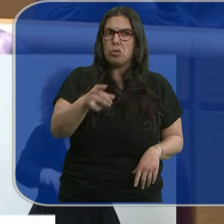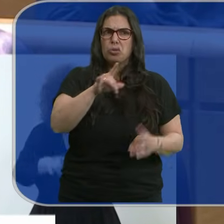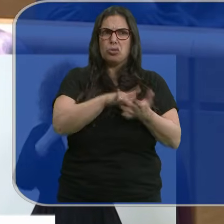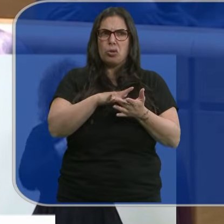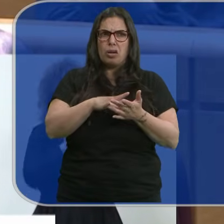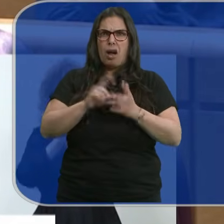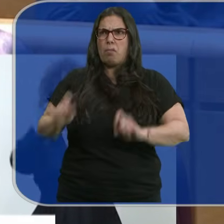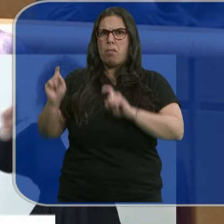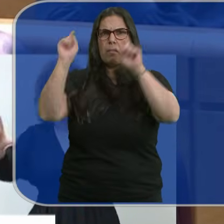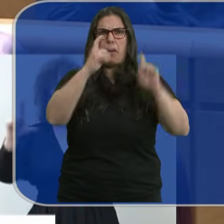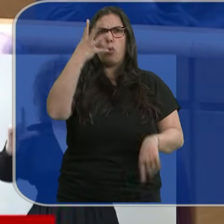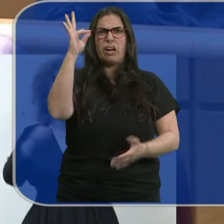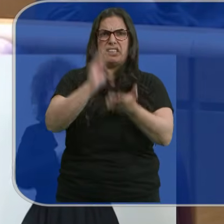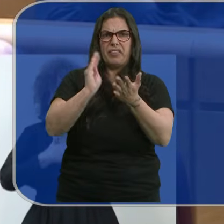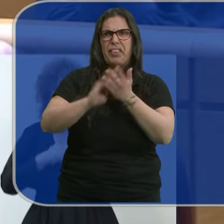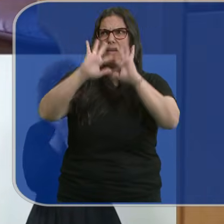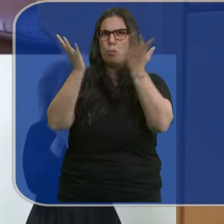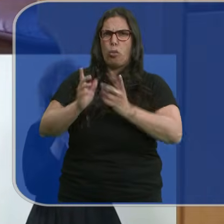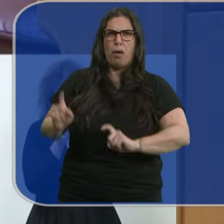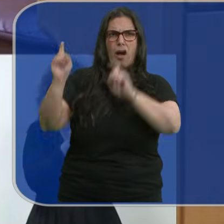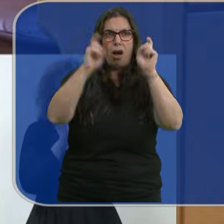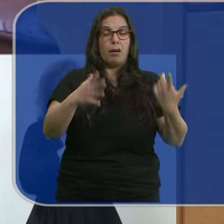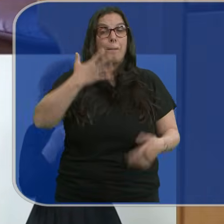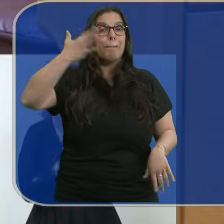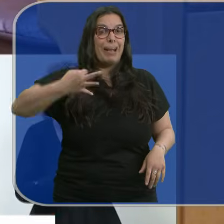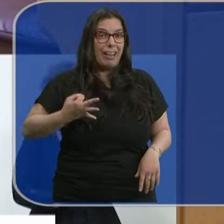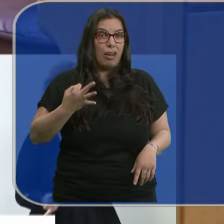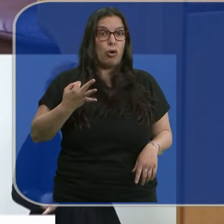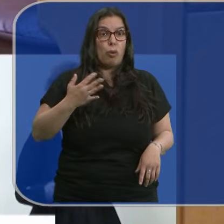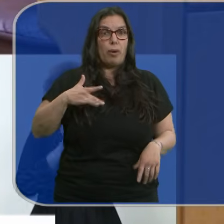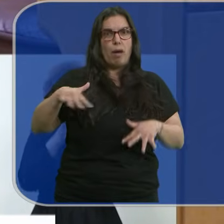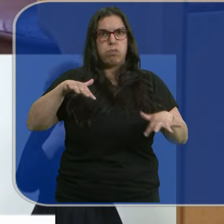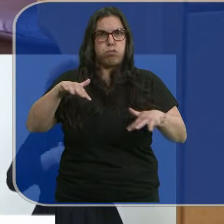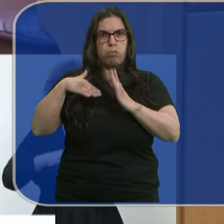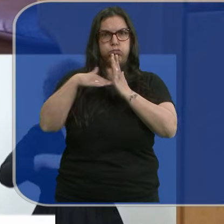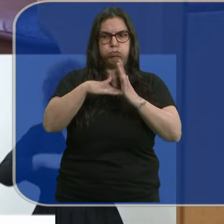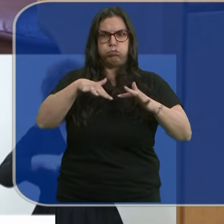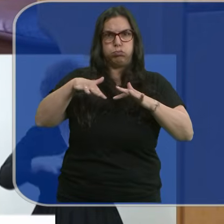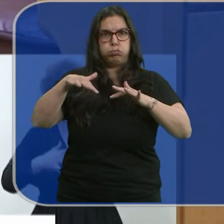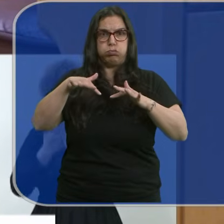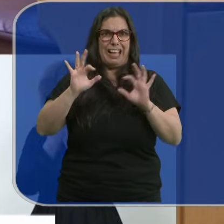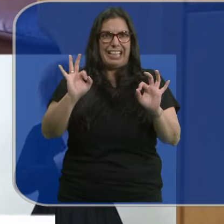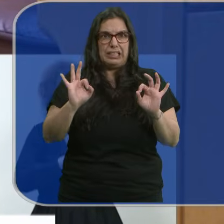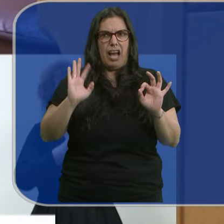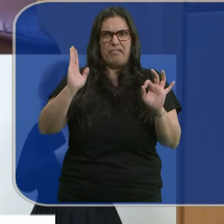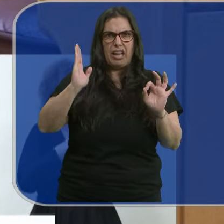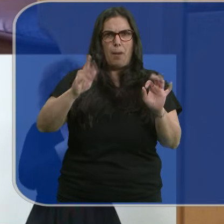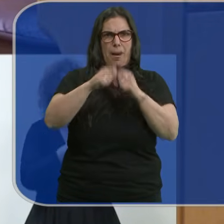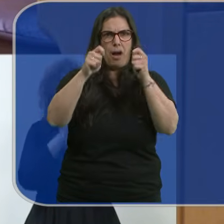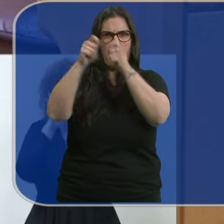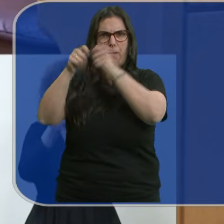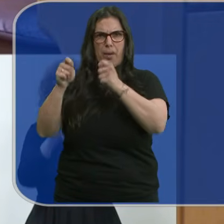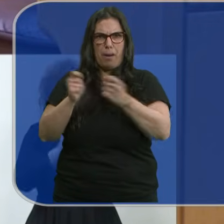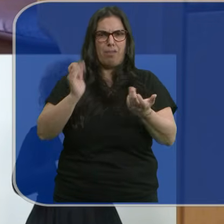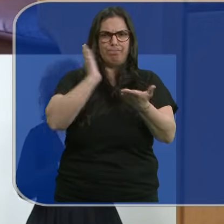más de 40 traslados, que ha viajado por todo el mundo. Por el riesgo que suponen las vibraciones inevitables en cualquier transporte, vibraciones que